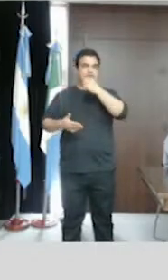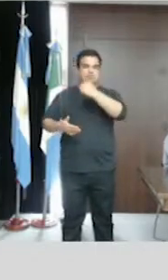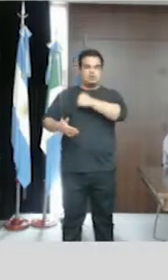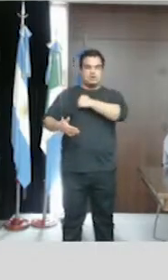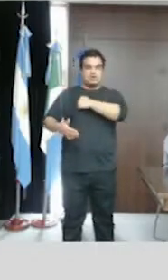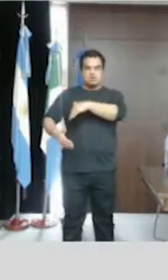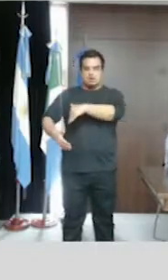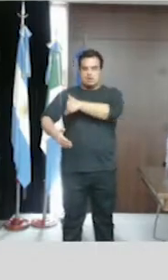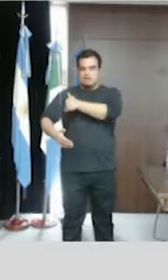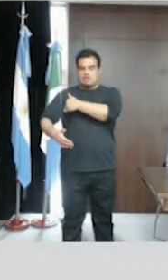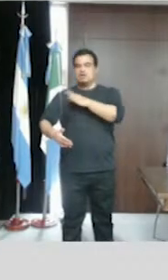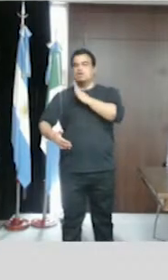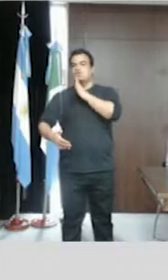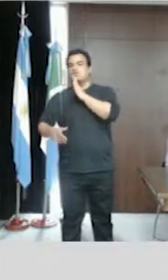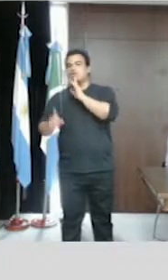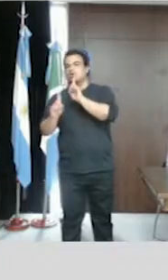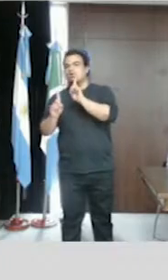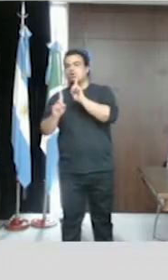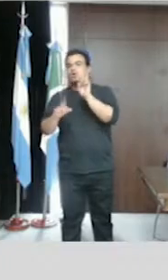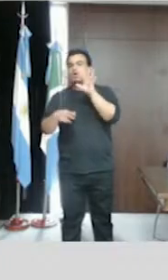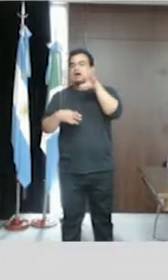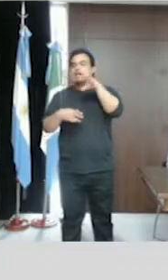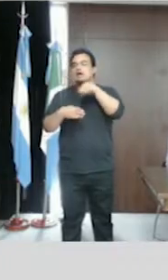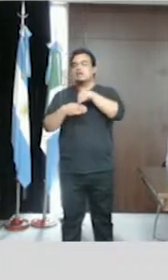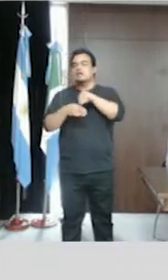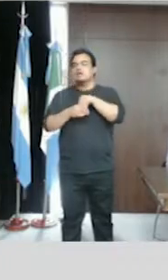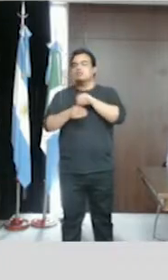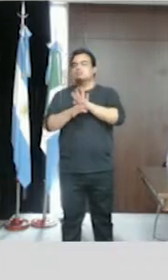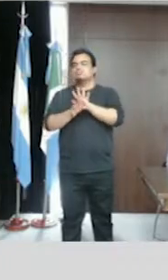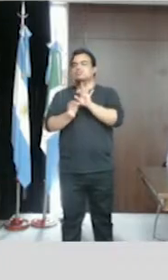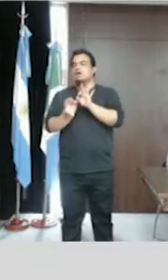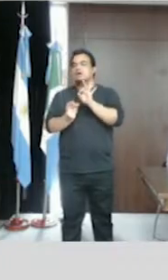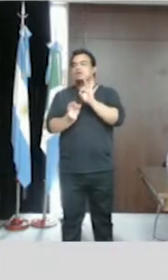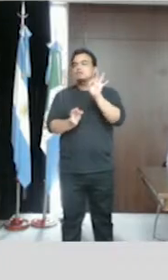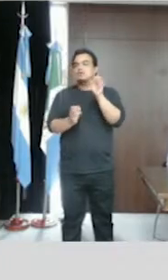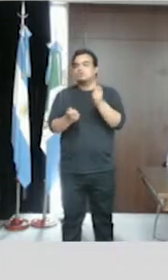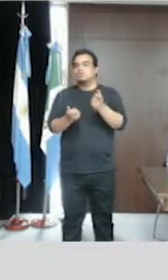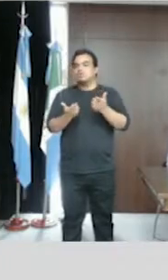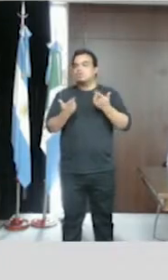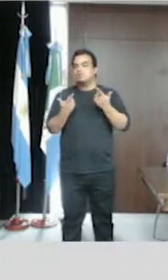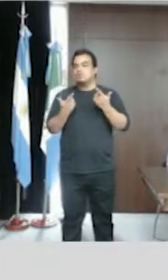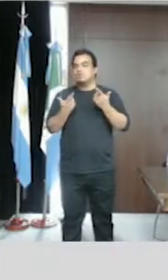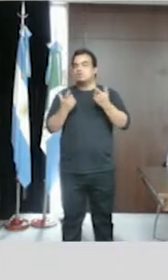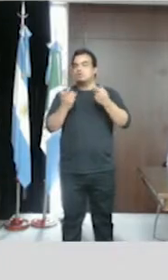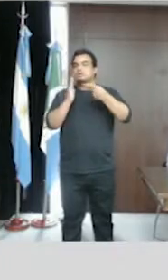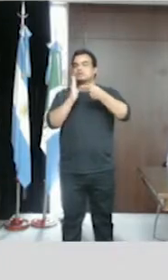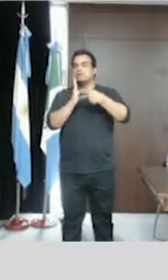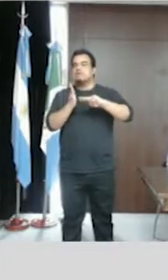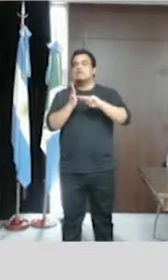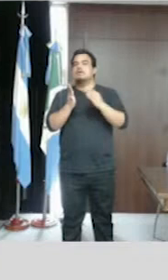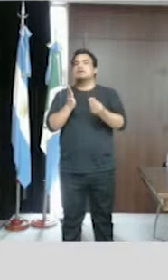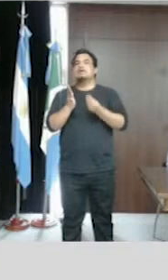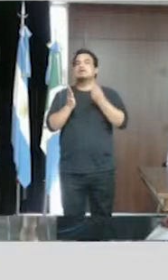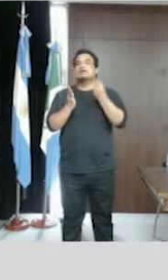estoy hablando de lo espiritual, que tiene una impronta tal en el